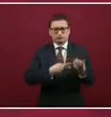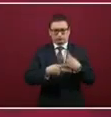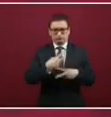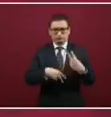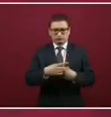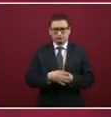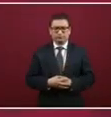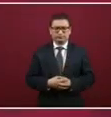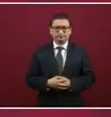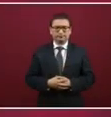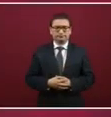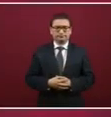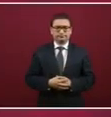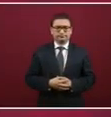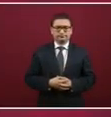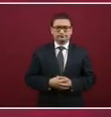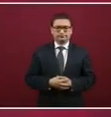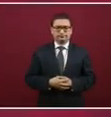está asistiendo